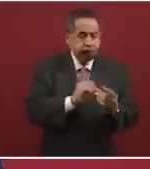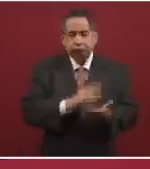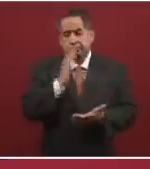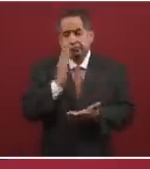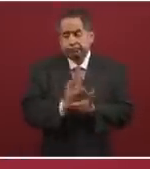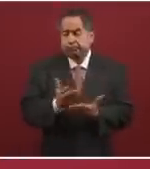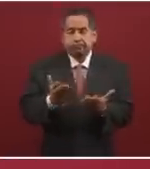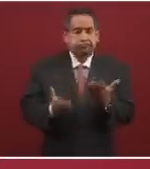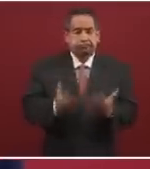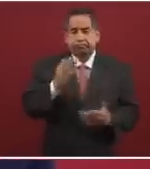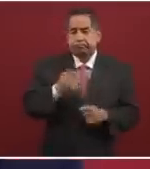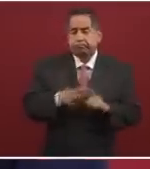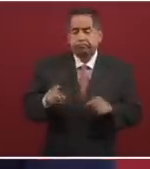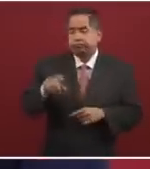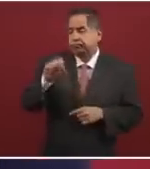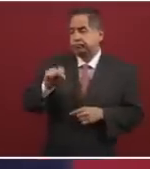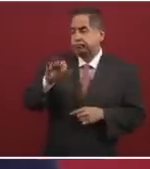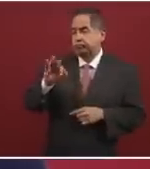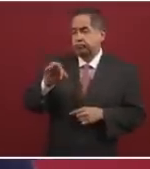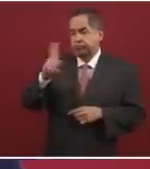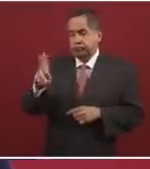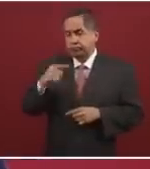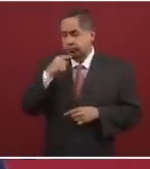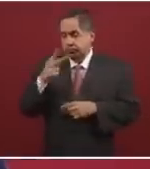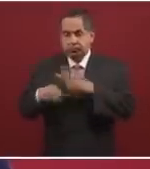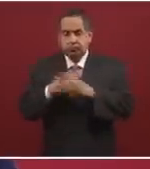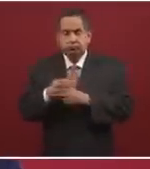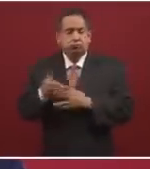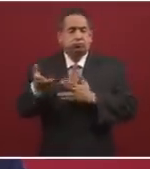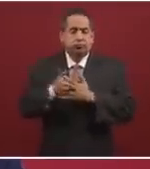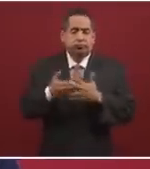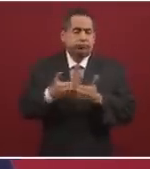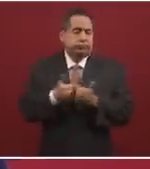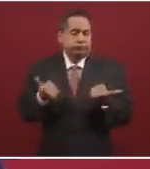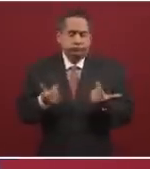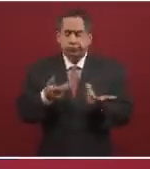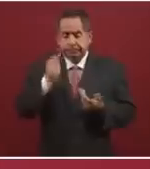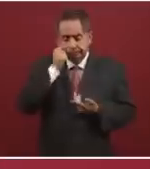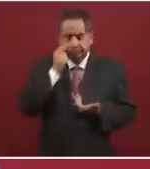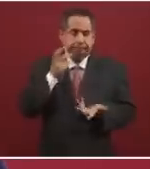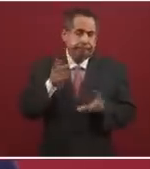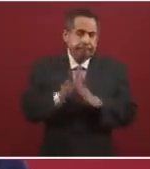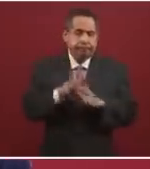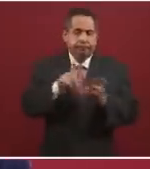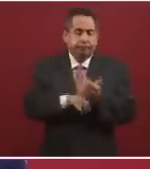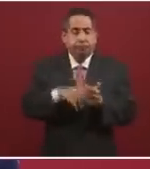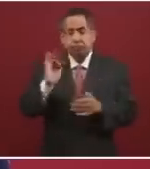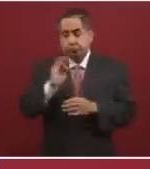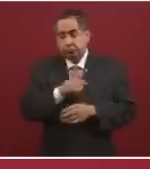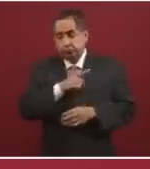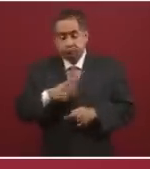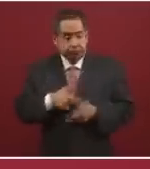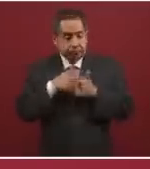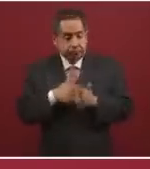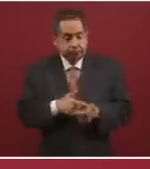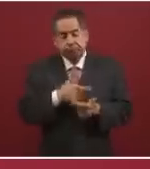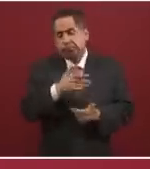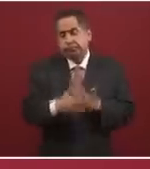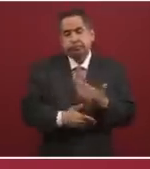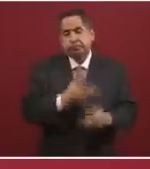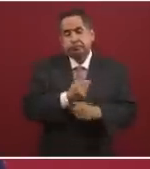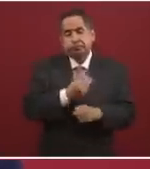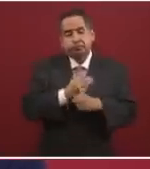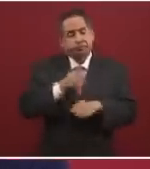de que la Secretaría de la Función Pública haga la revisión correspondiente en el caso de que haya algún tipo